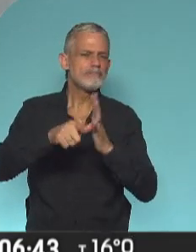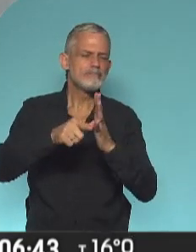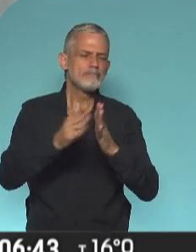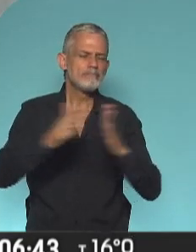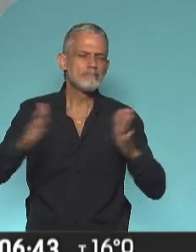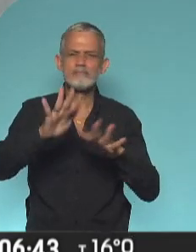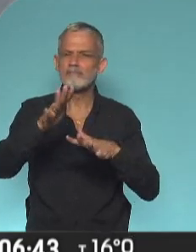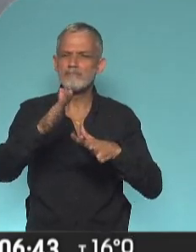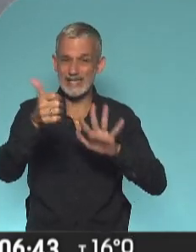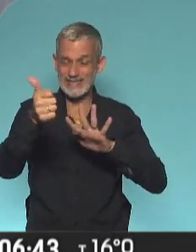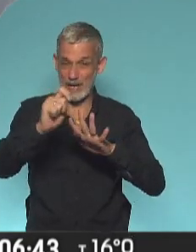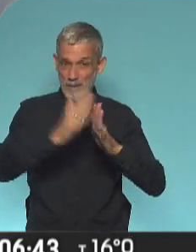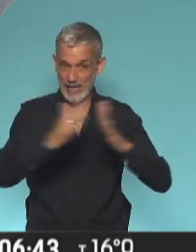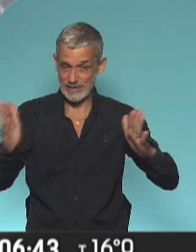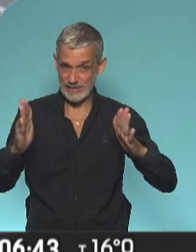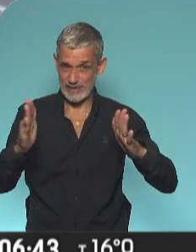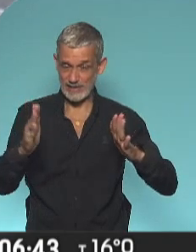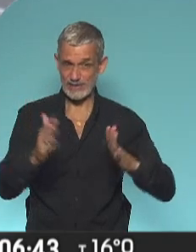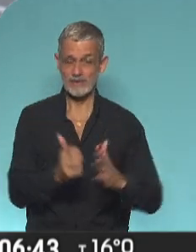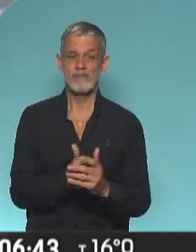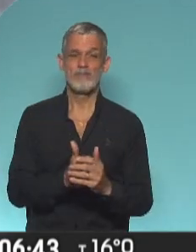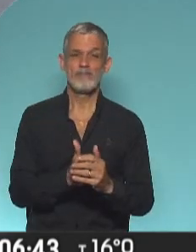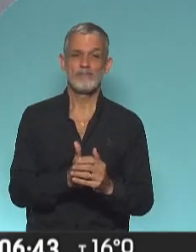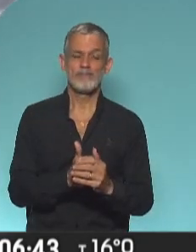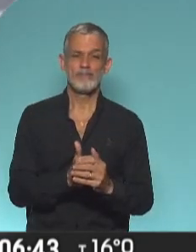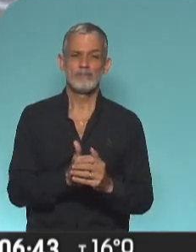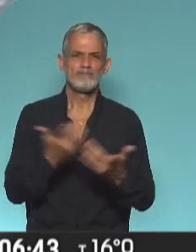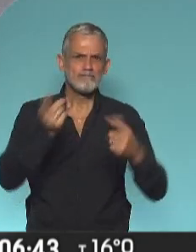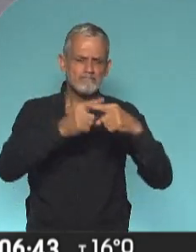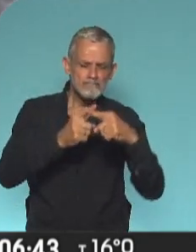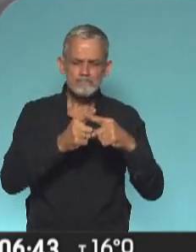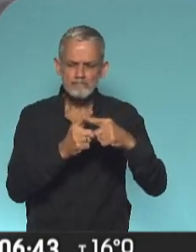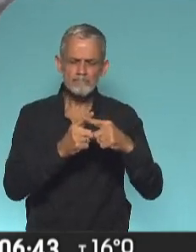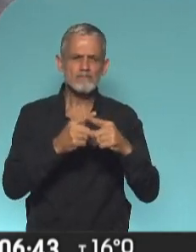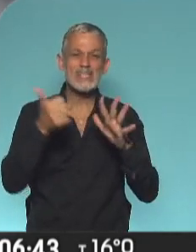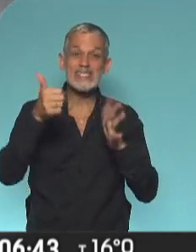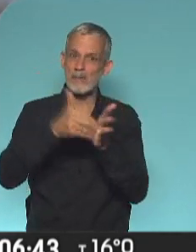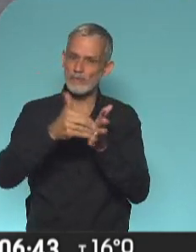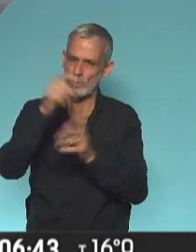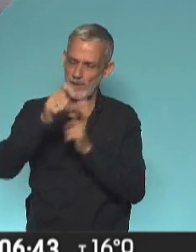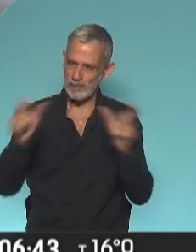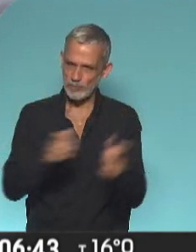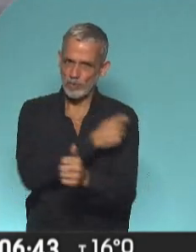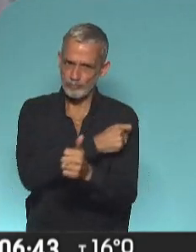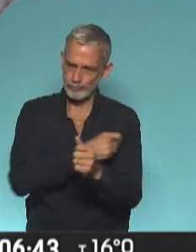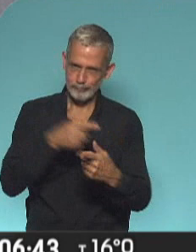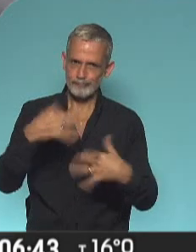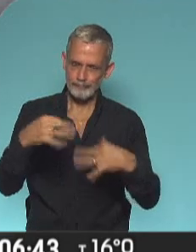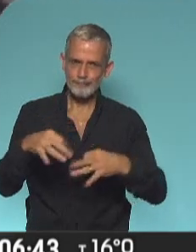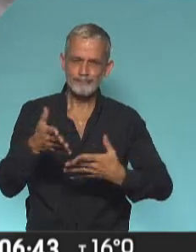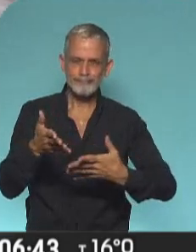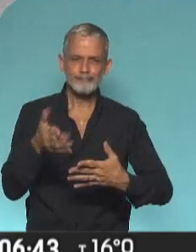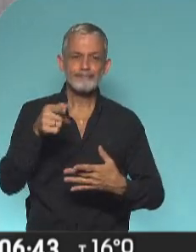va a durar más o menos 6 meses, según lo que se prevé. Porque hay que vacunar a 6 millones de personas. La